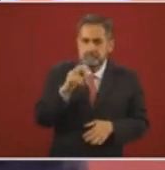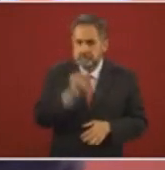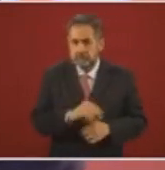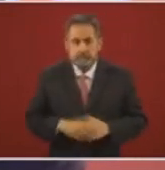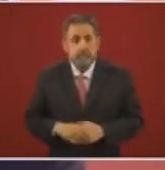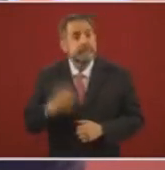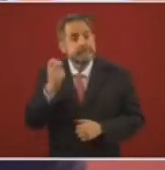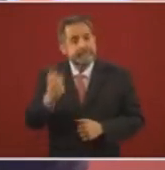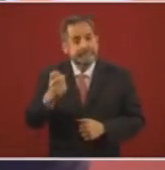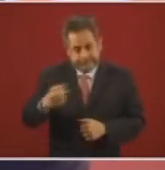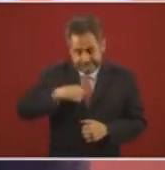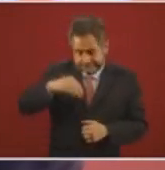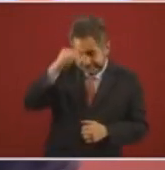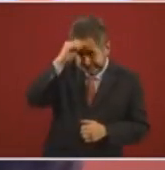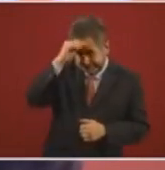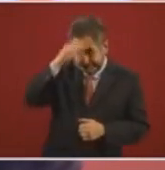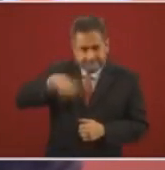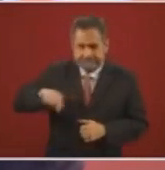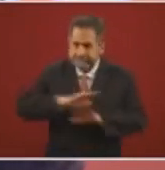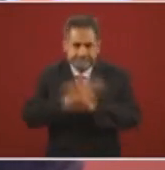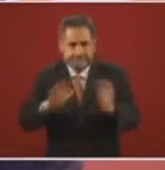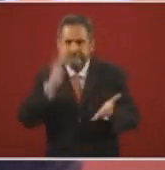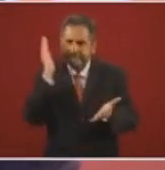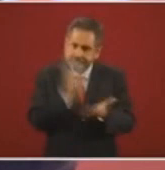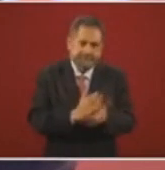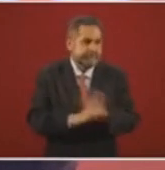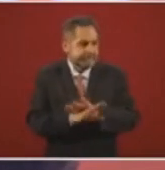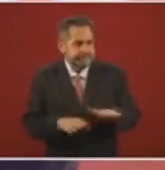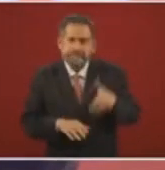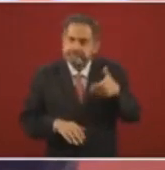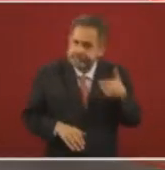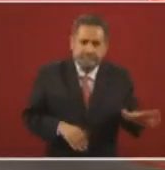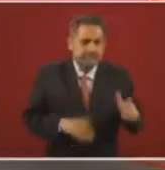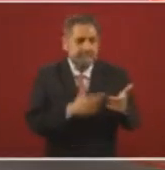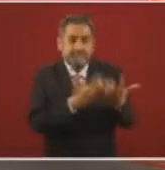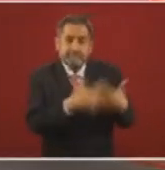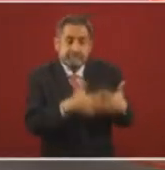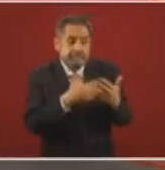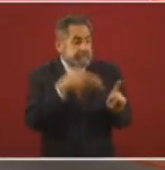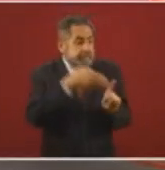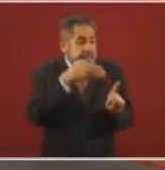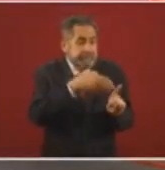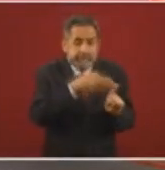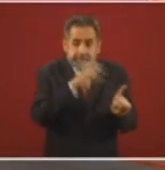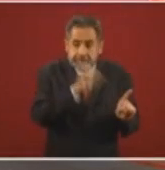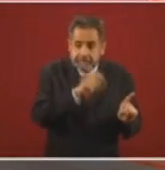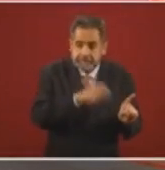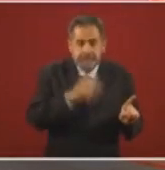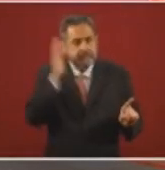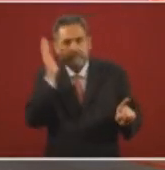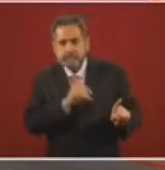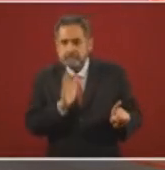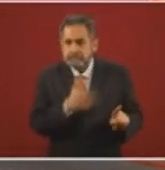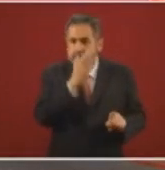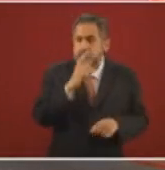y ahí fue donde dijimos basta ya vamos a utilizar la identificación de los mercados y vamos a